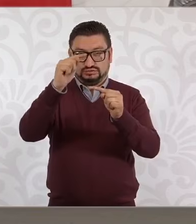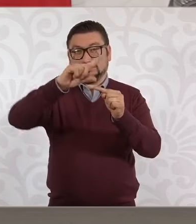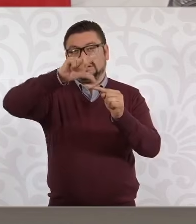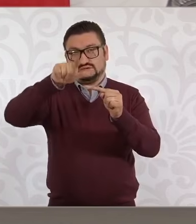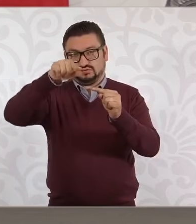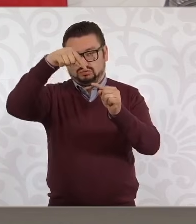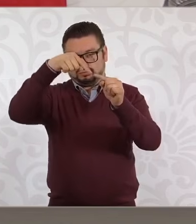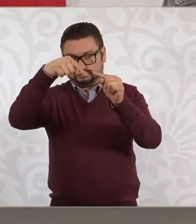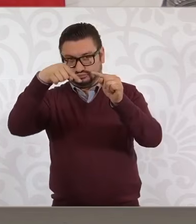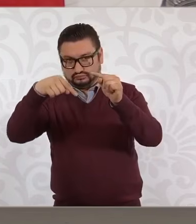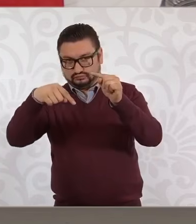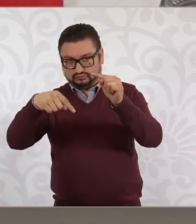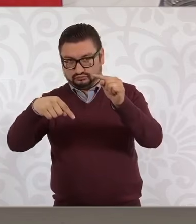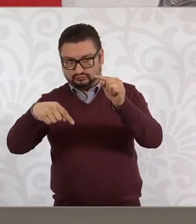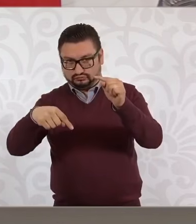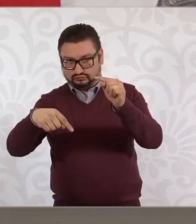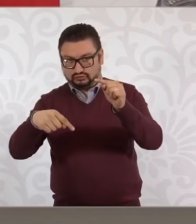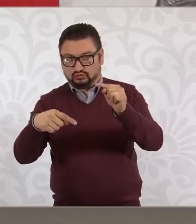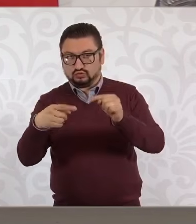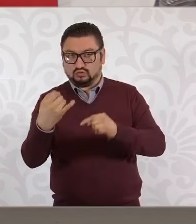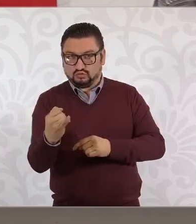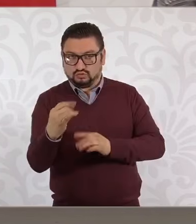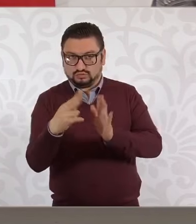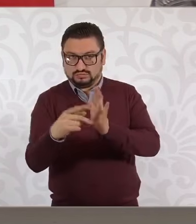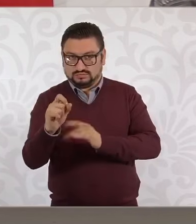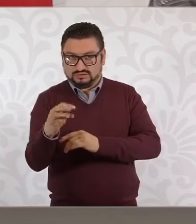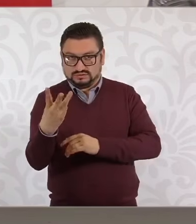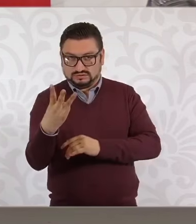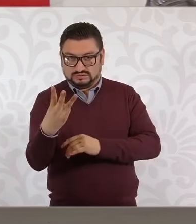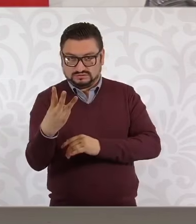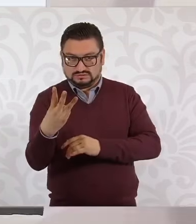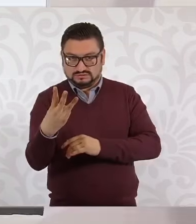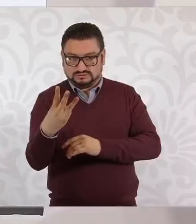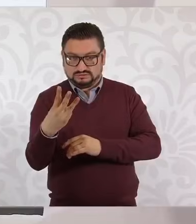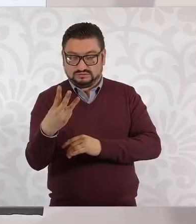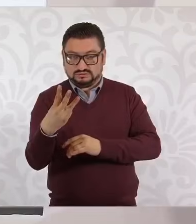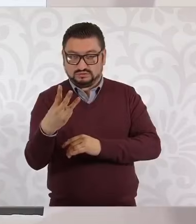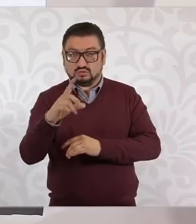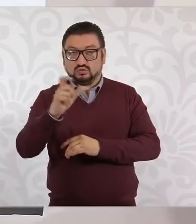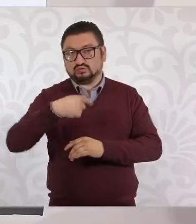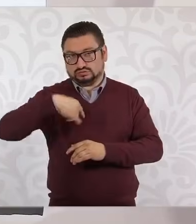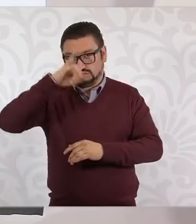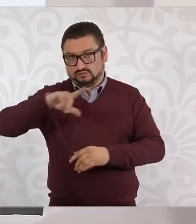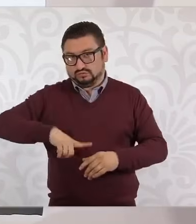después bajamos los homicidios a junio de 2023, que es cuando yo salgo de la ciudad.